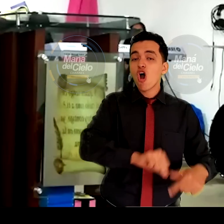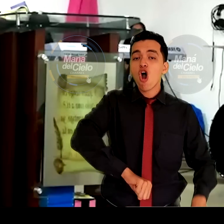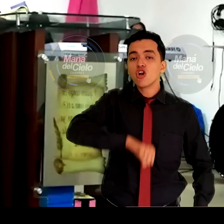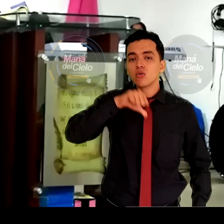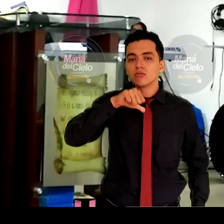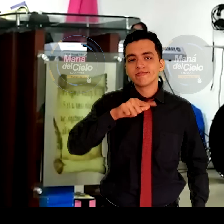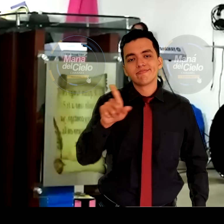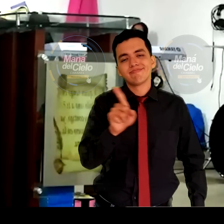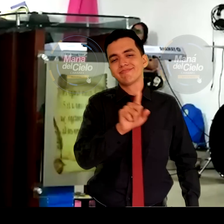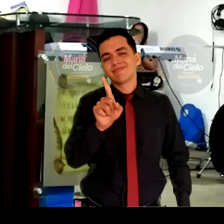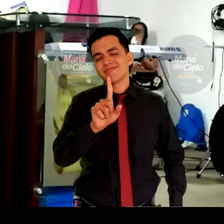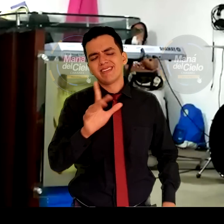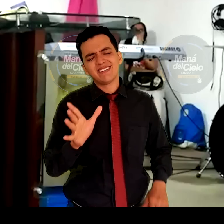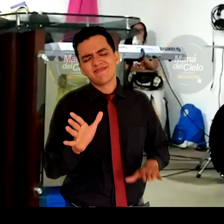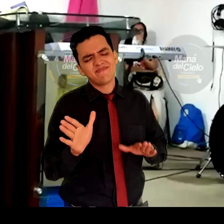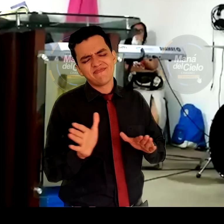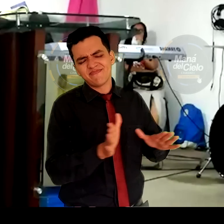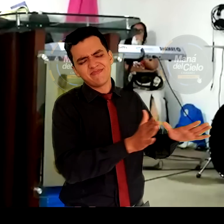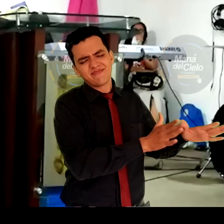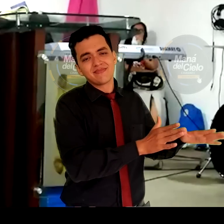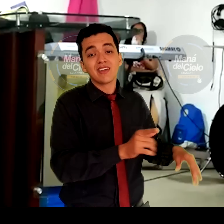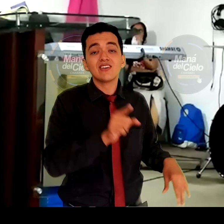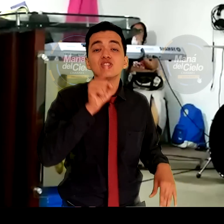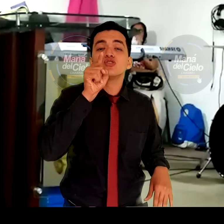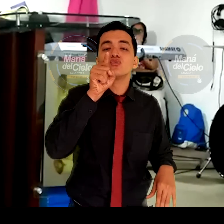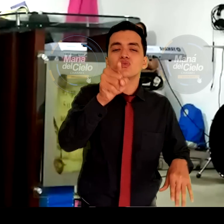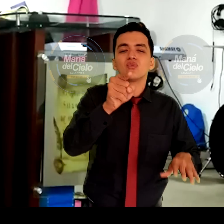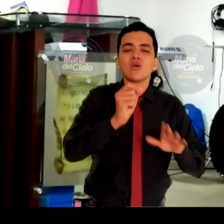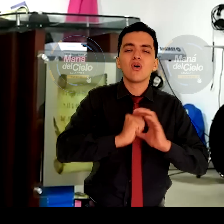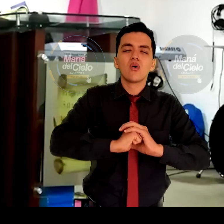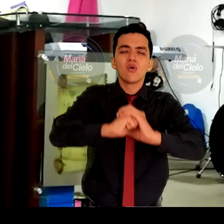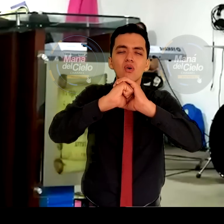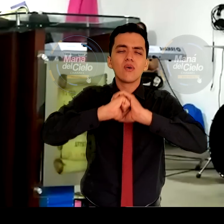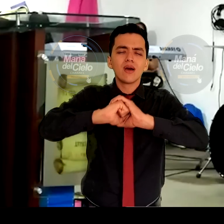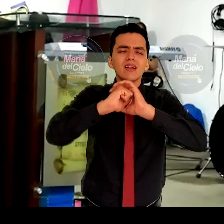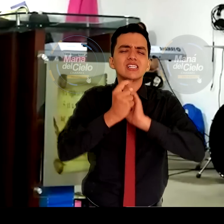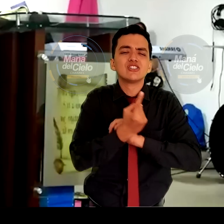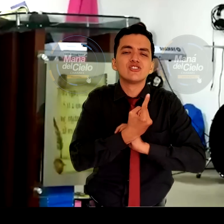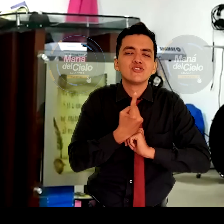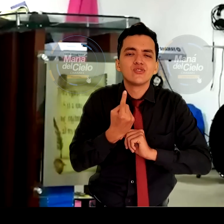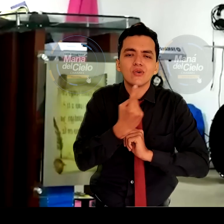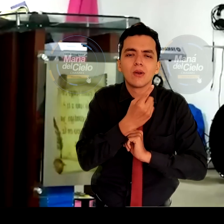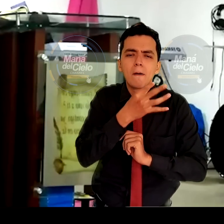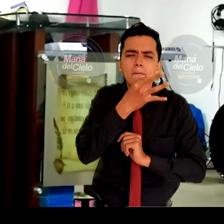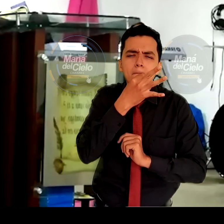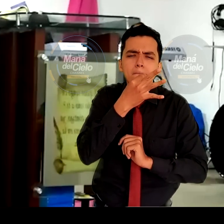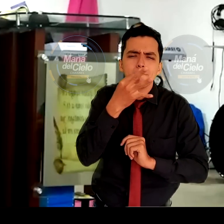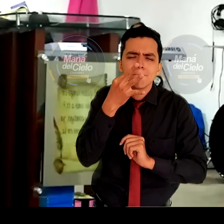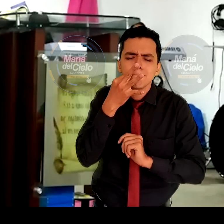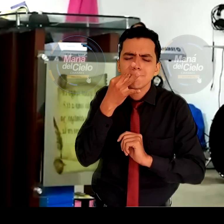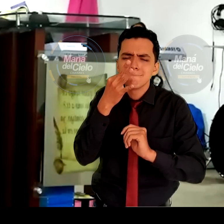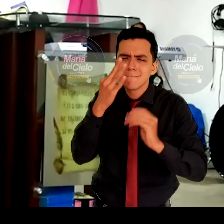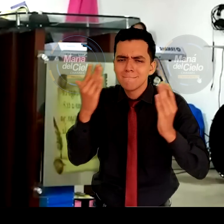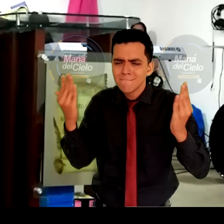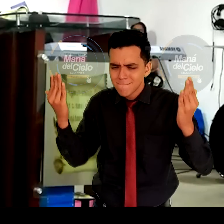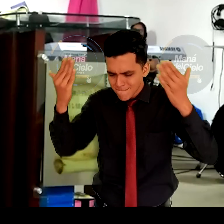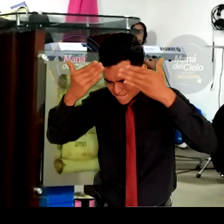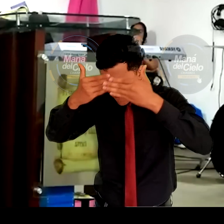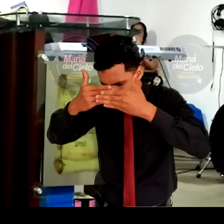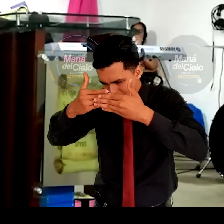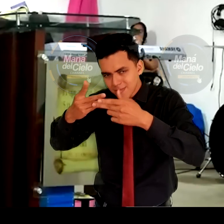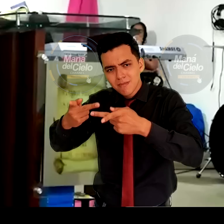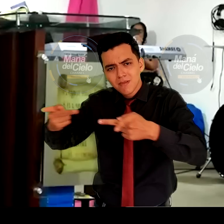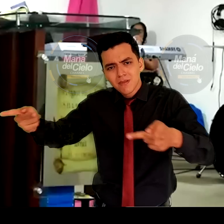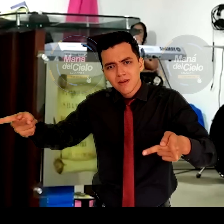Dice: mas tú, cuando ores, busca un lugar secreto. Escucha. Ve, hermano, si usted no tiene en